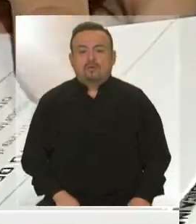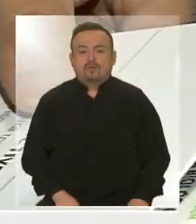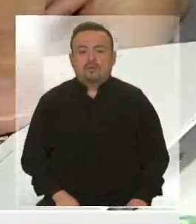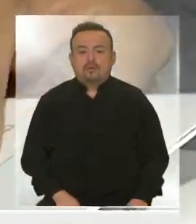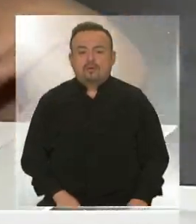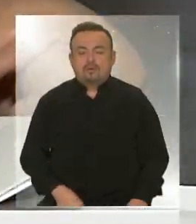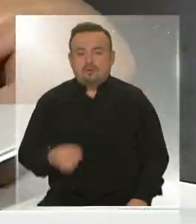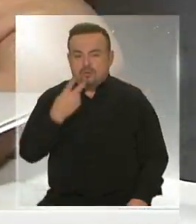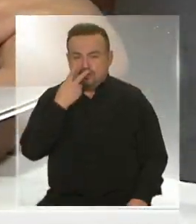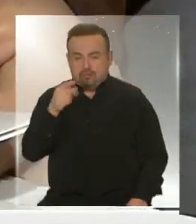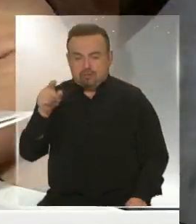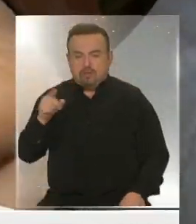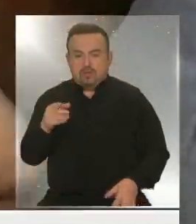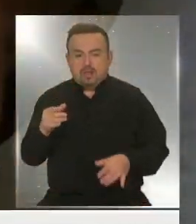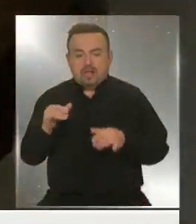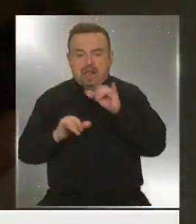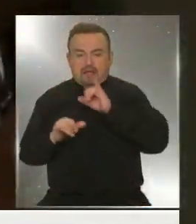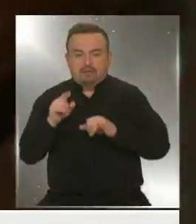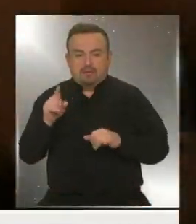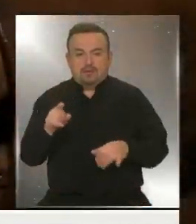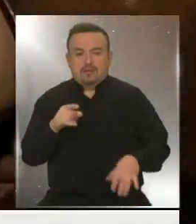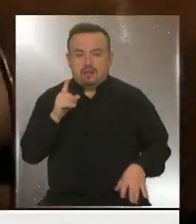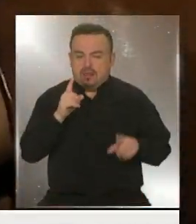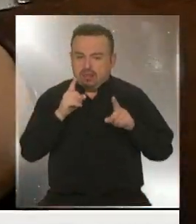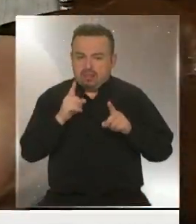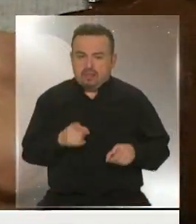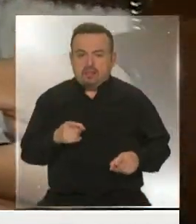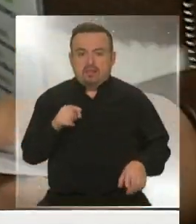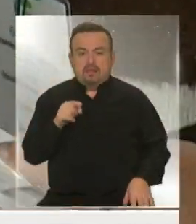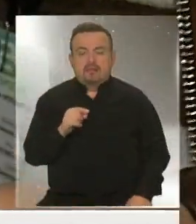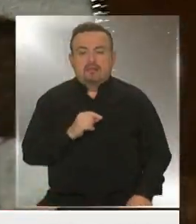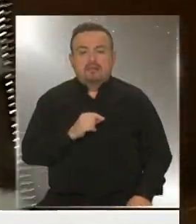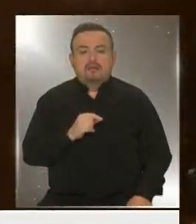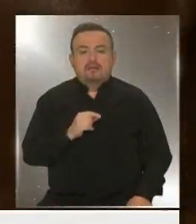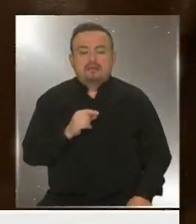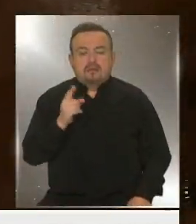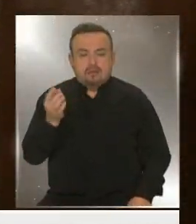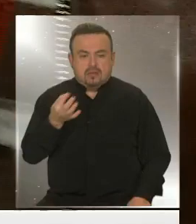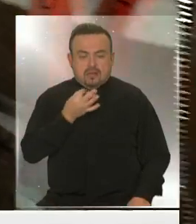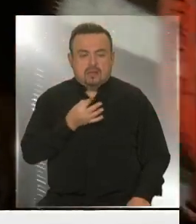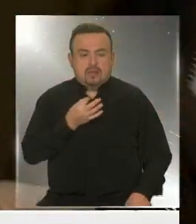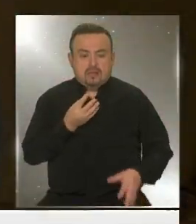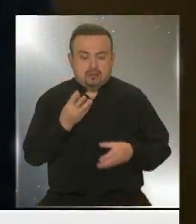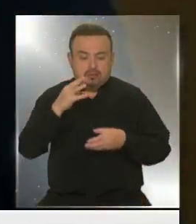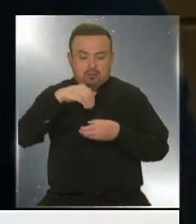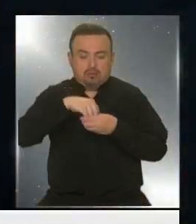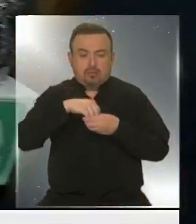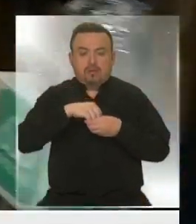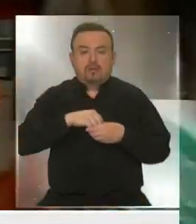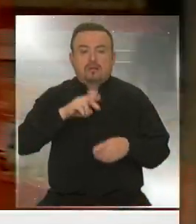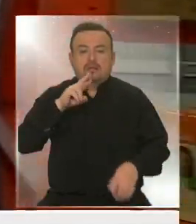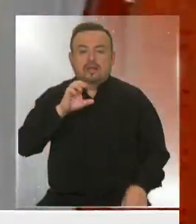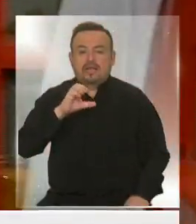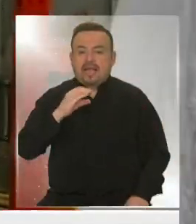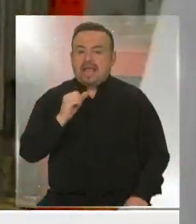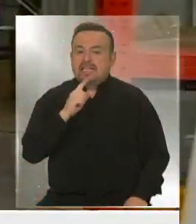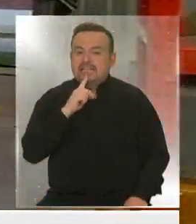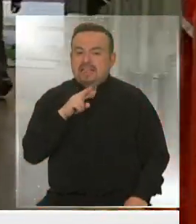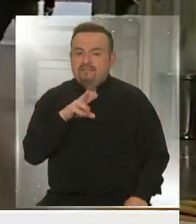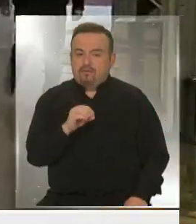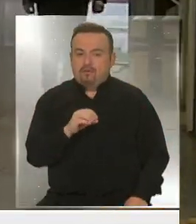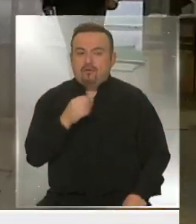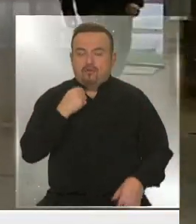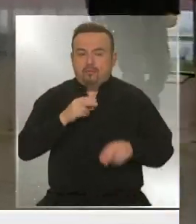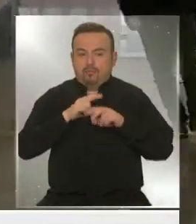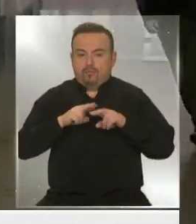vamos a hacer el laboratorio para que les mostremos, okay. Porque claro, tiene que llevar también, tú nos decías, un reactivo para poder así, por supuesto,